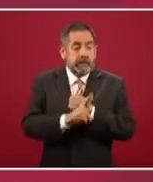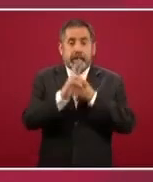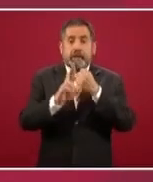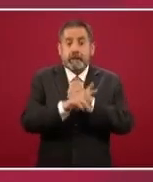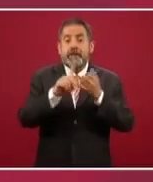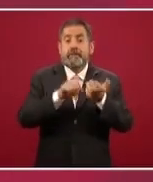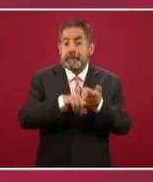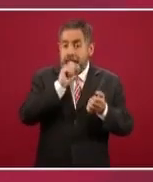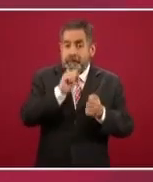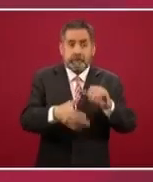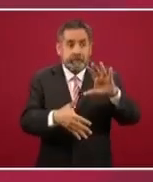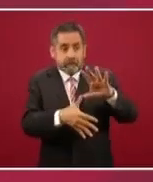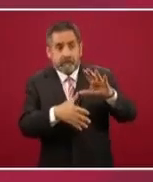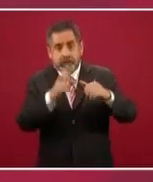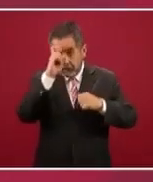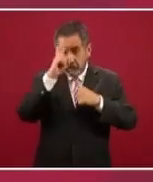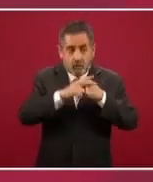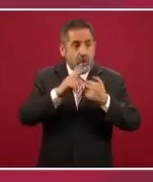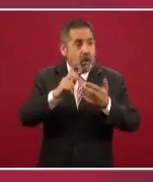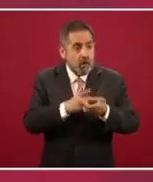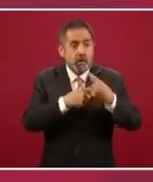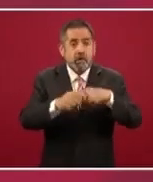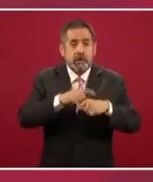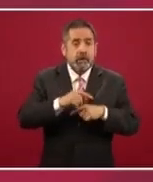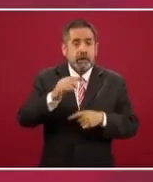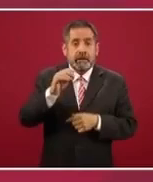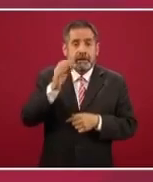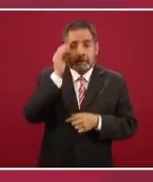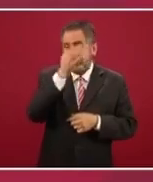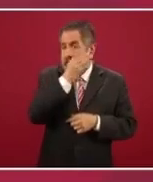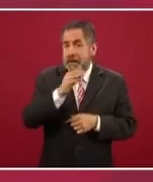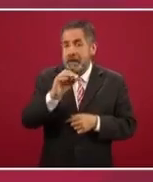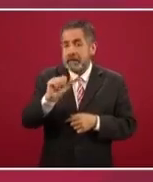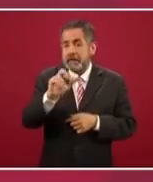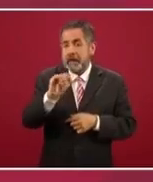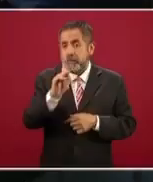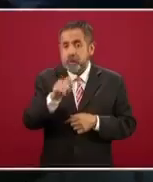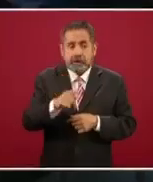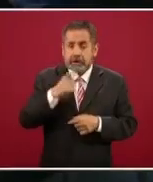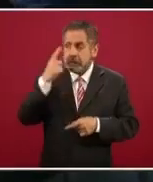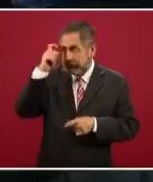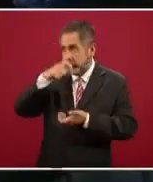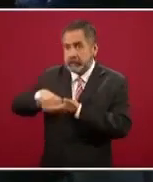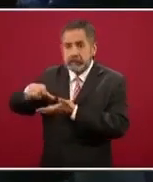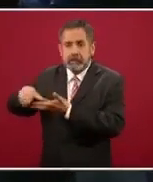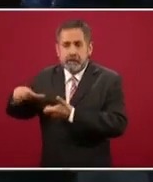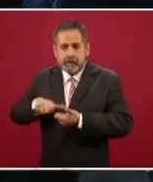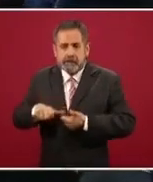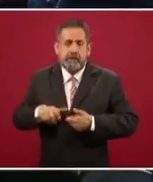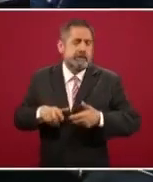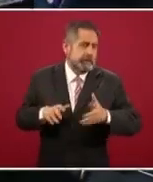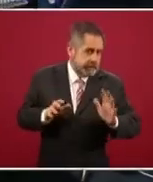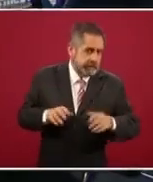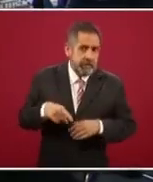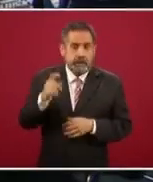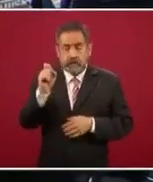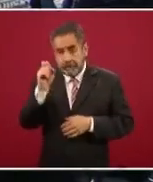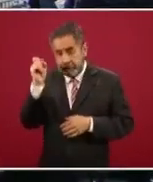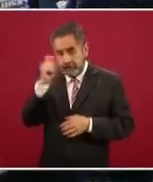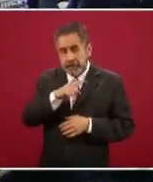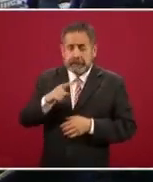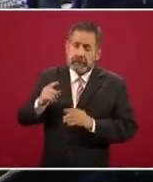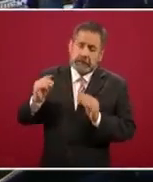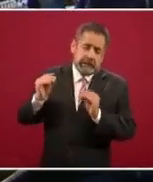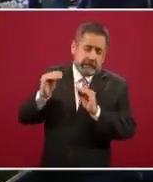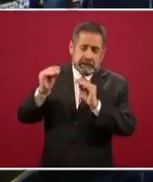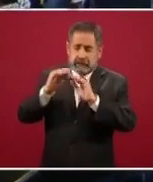y incremento en Europa, ha habido dificultad para conseguir esto. Pero finalmente hubo una